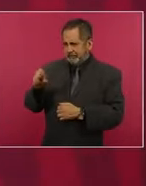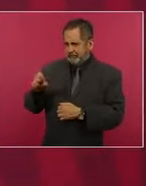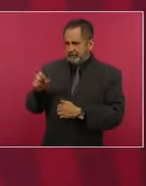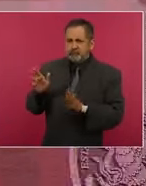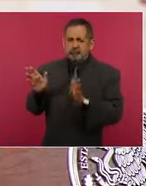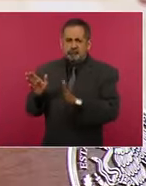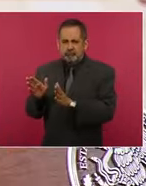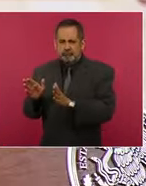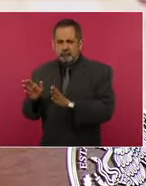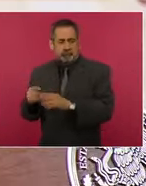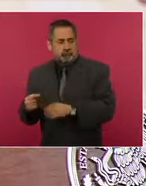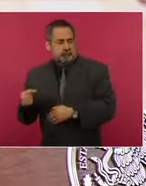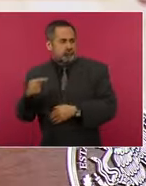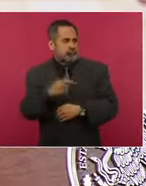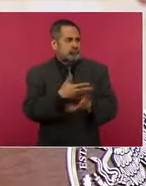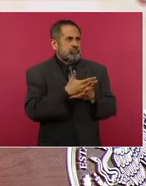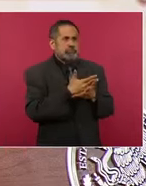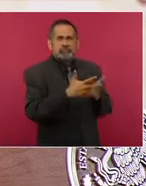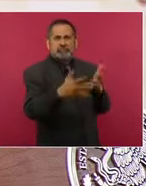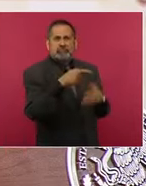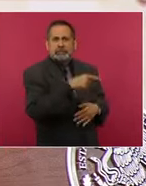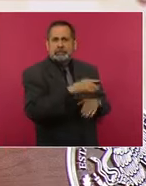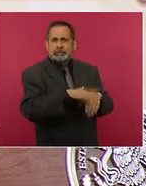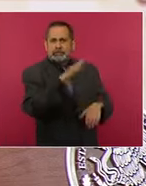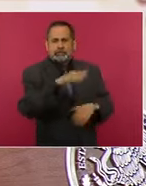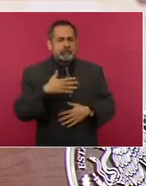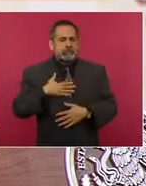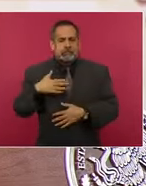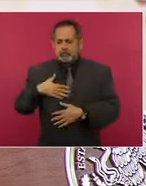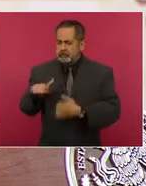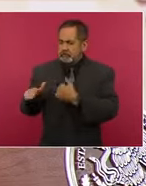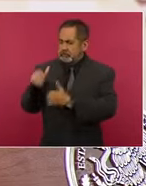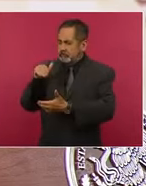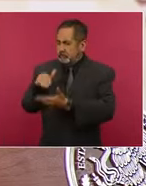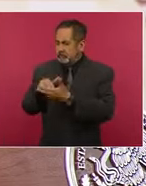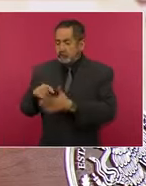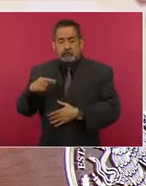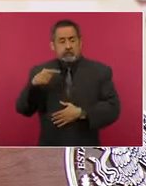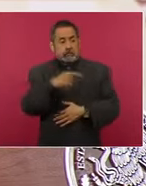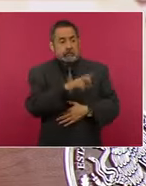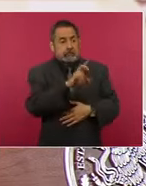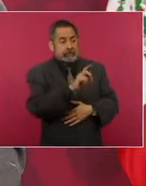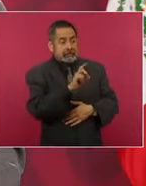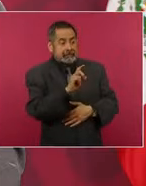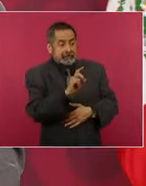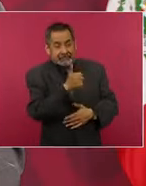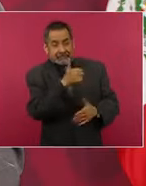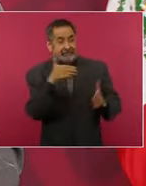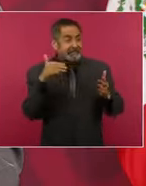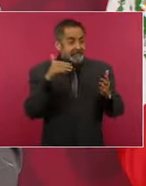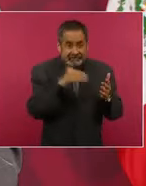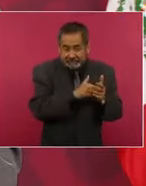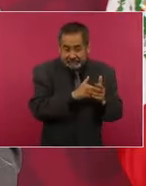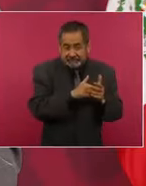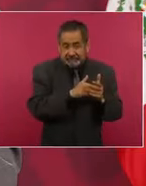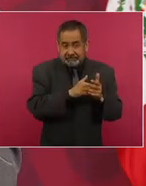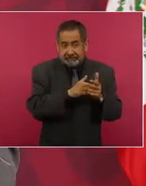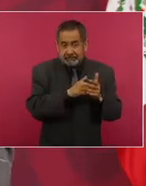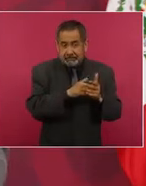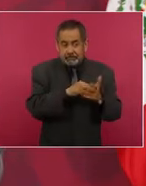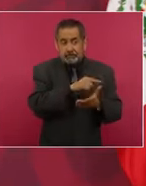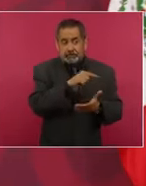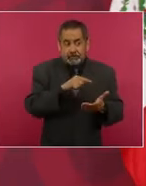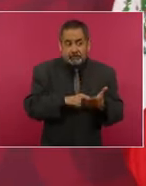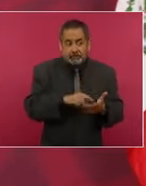que tiene 12 mil metros cuadrados. Este tiene 36 mil en Valle